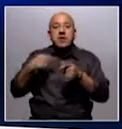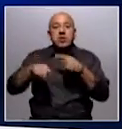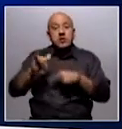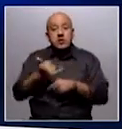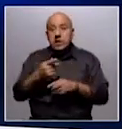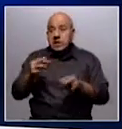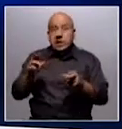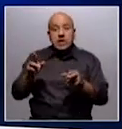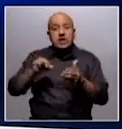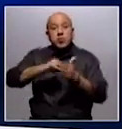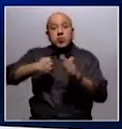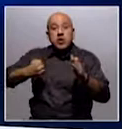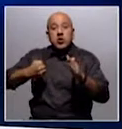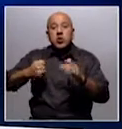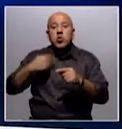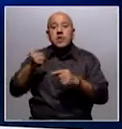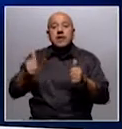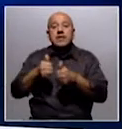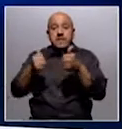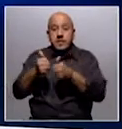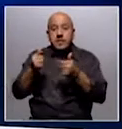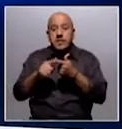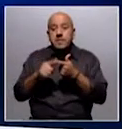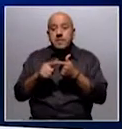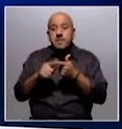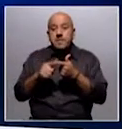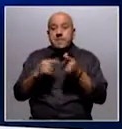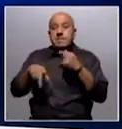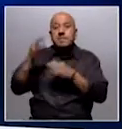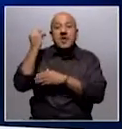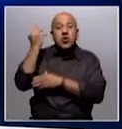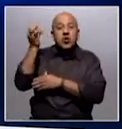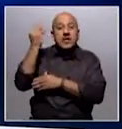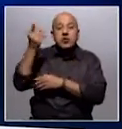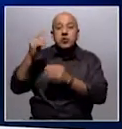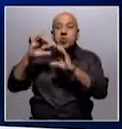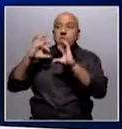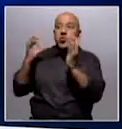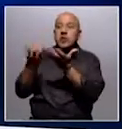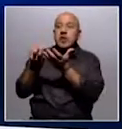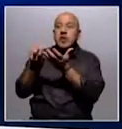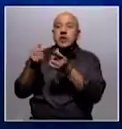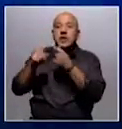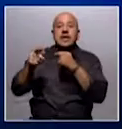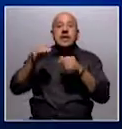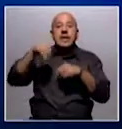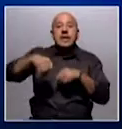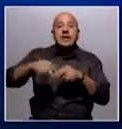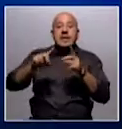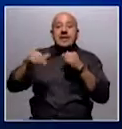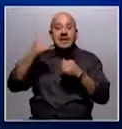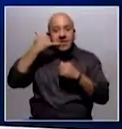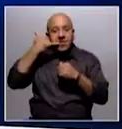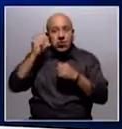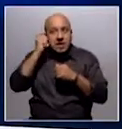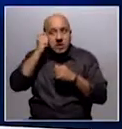otro que quizás se conozca más en uruguay como es el el congreso mundial se llama mobile world congress o sea de telefonía